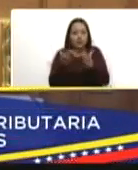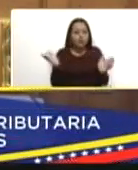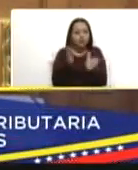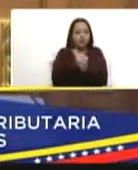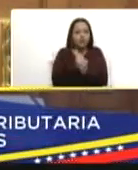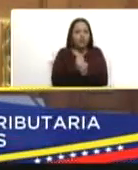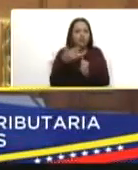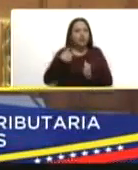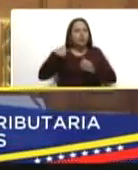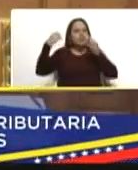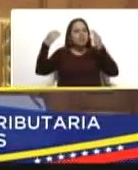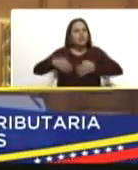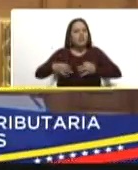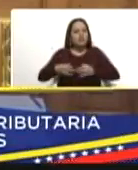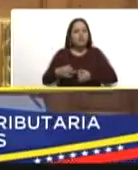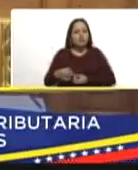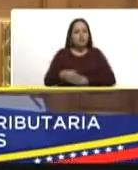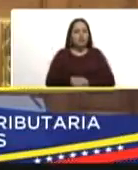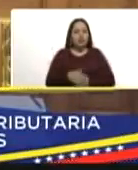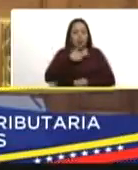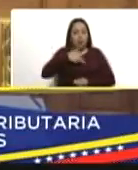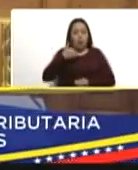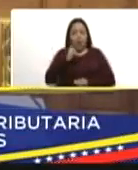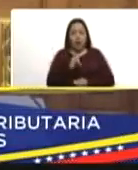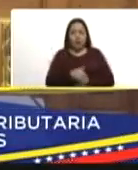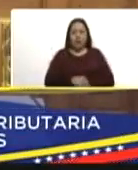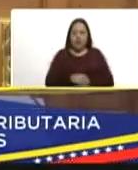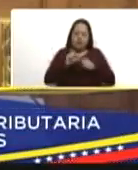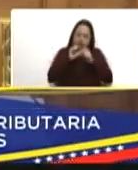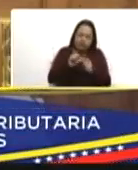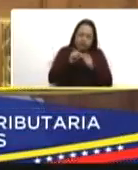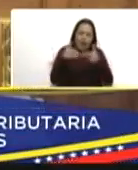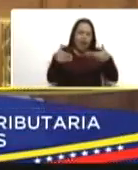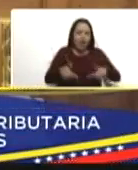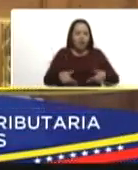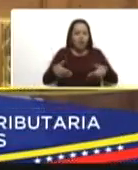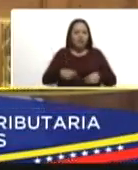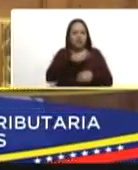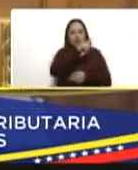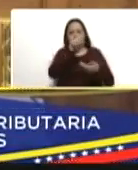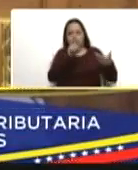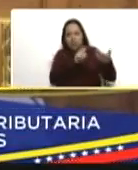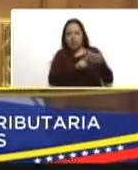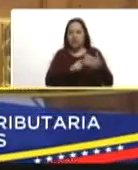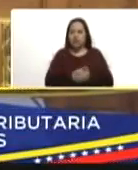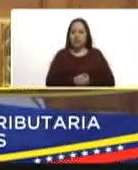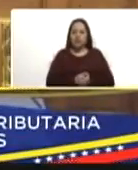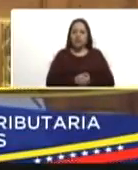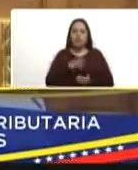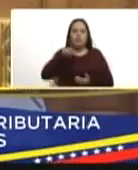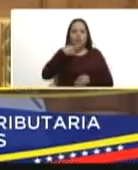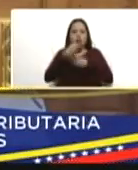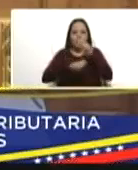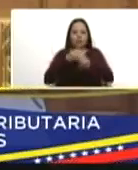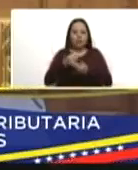le aseguro que estamos en el empeño y la perseverancia absoluta para